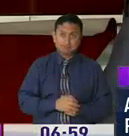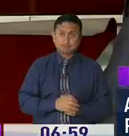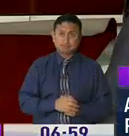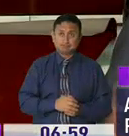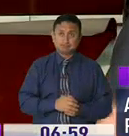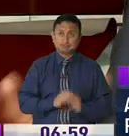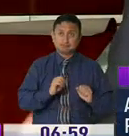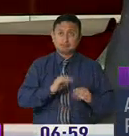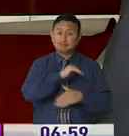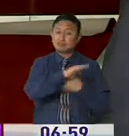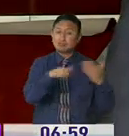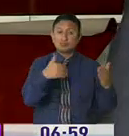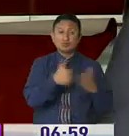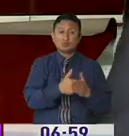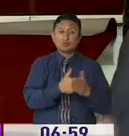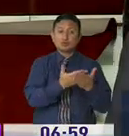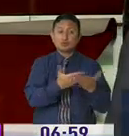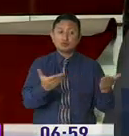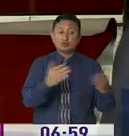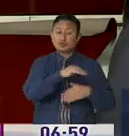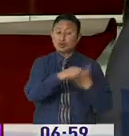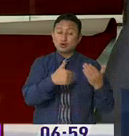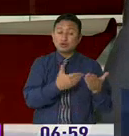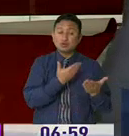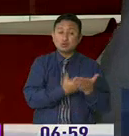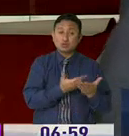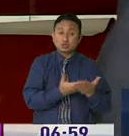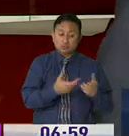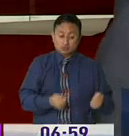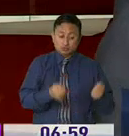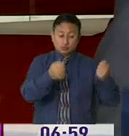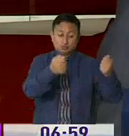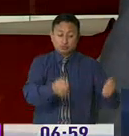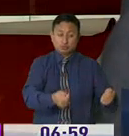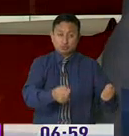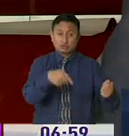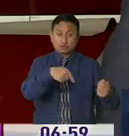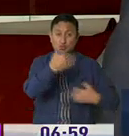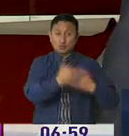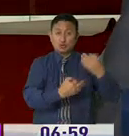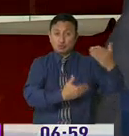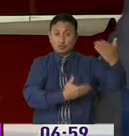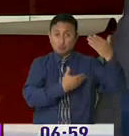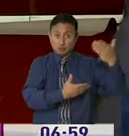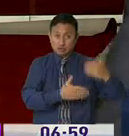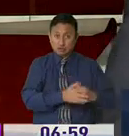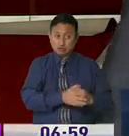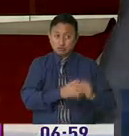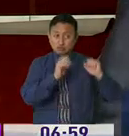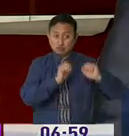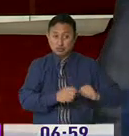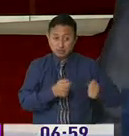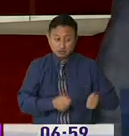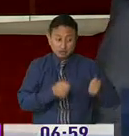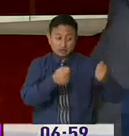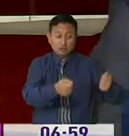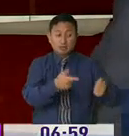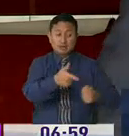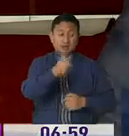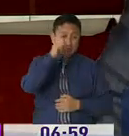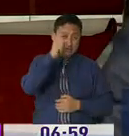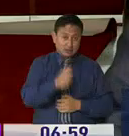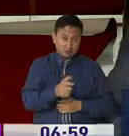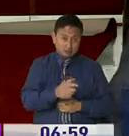insumos, todos los elementos comprenden este juicio político, obviamente serán remitidos a la Fiscalía y será el órgano de control